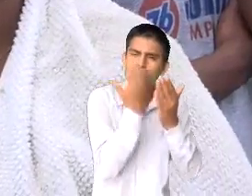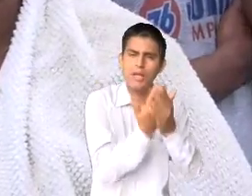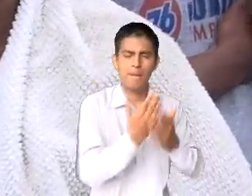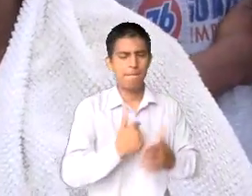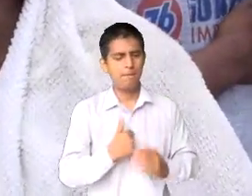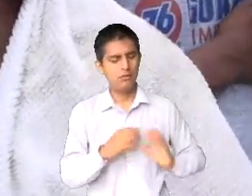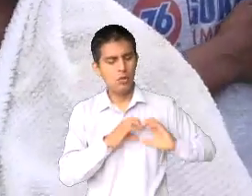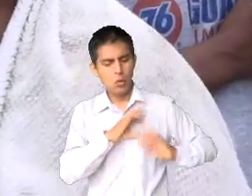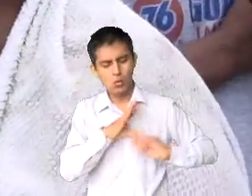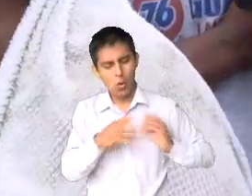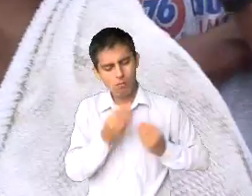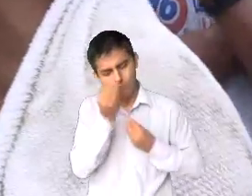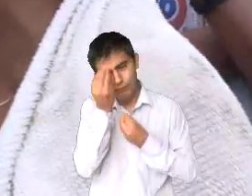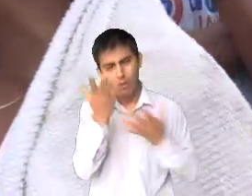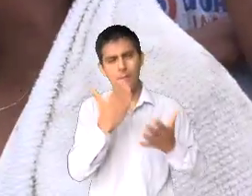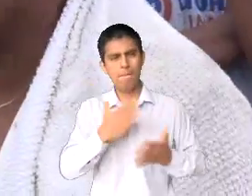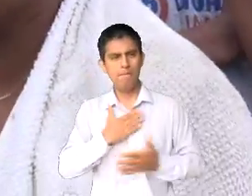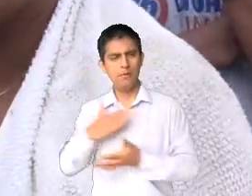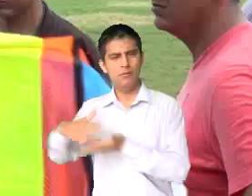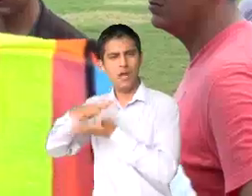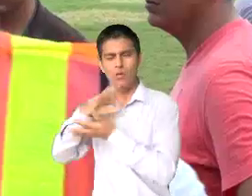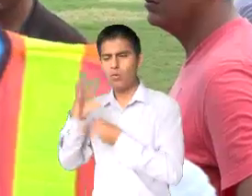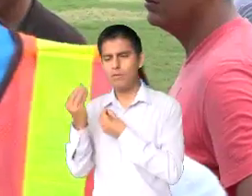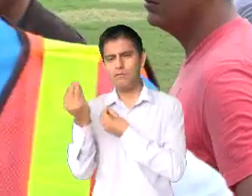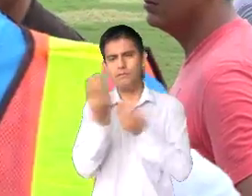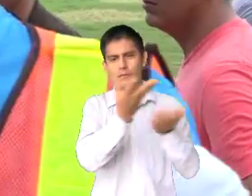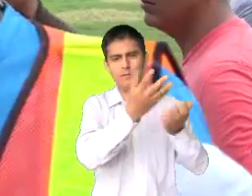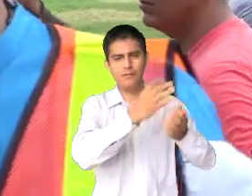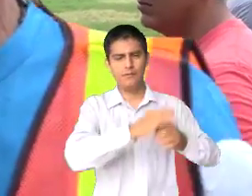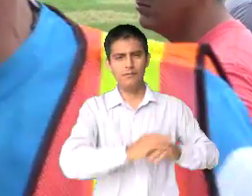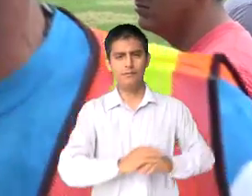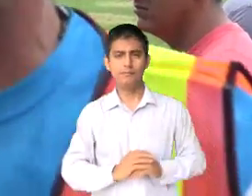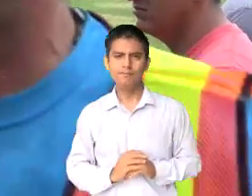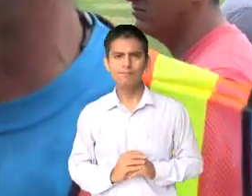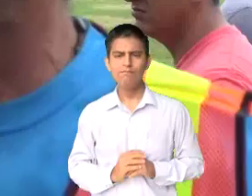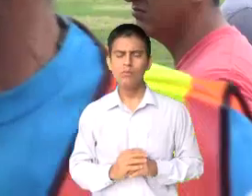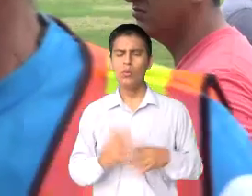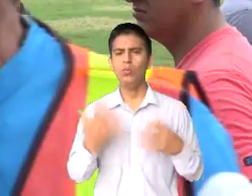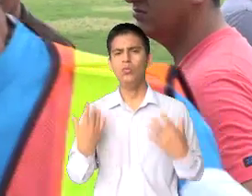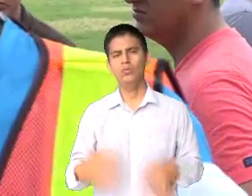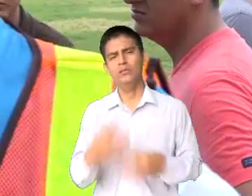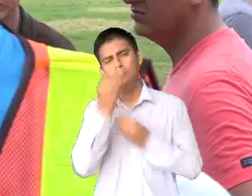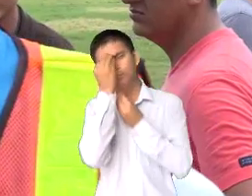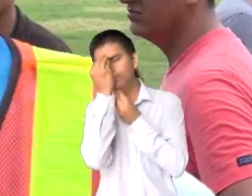corazón a nombre de todo este barrio. No hay palabra para expresar la gratitud